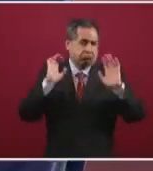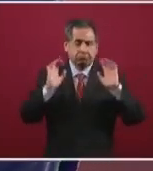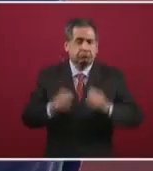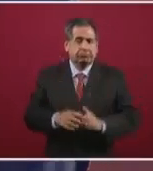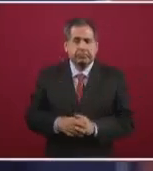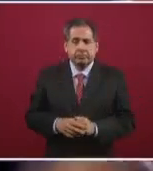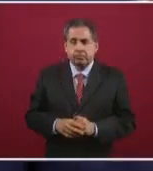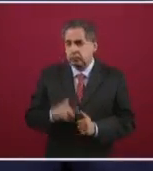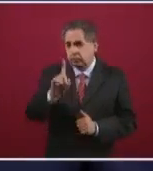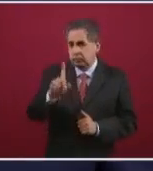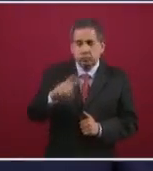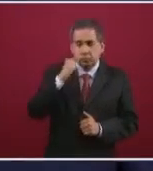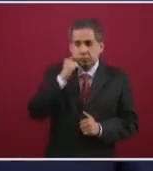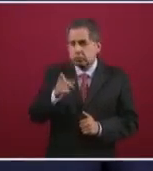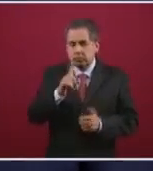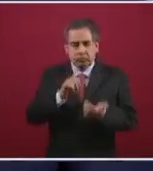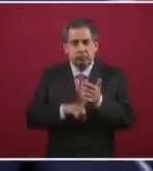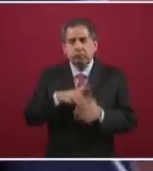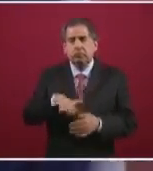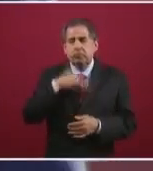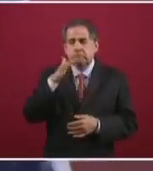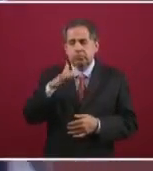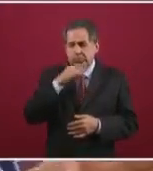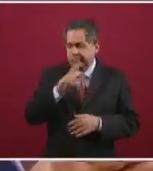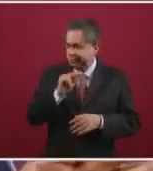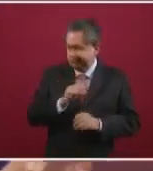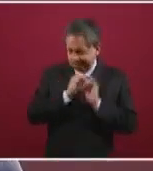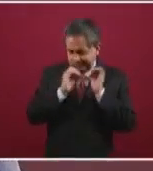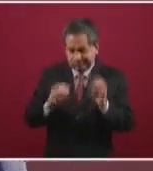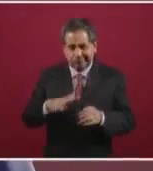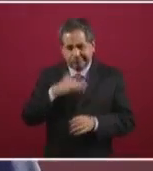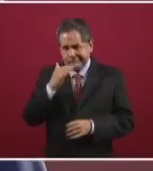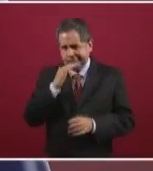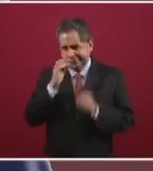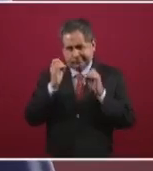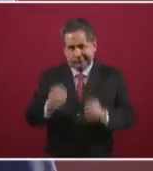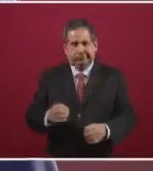Lo que no queremos es corrupción, cero corrupción.